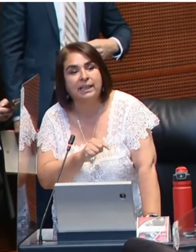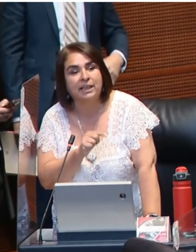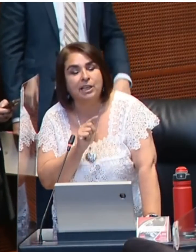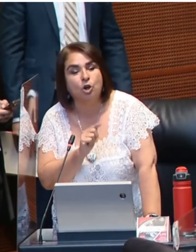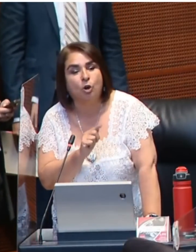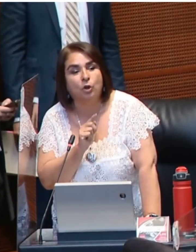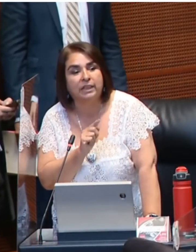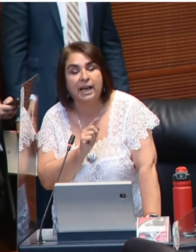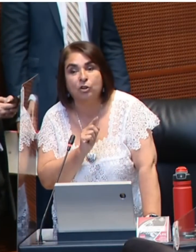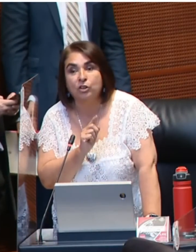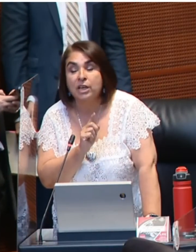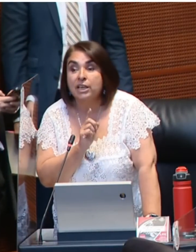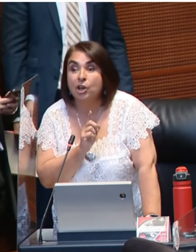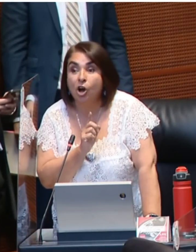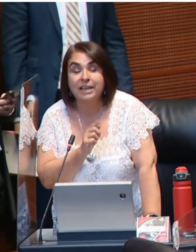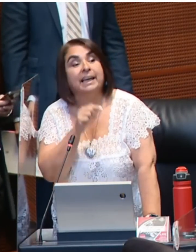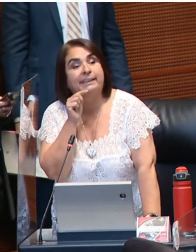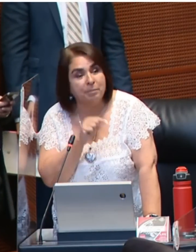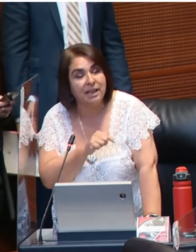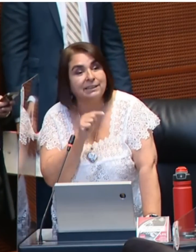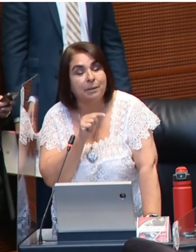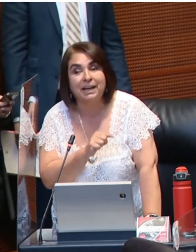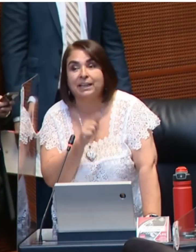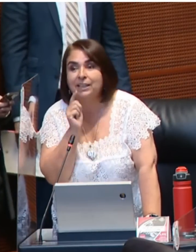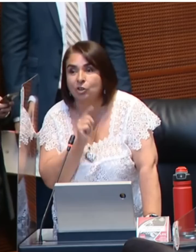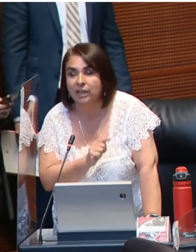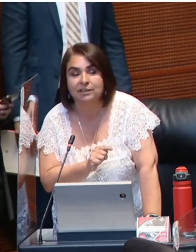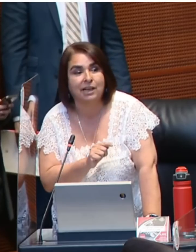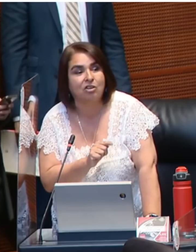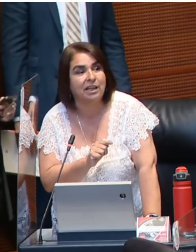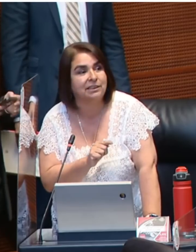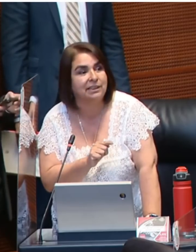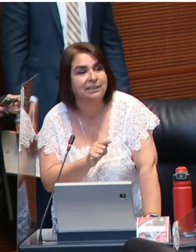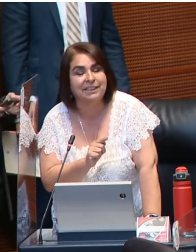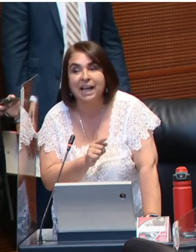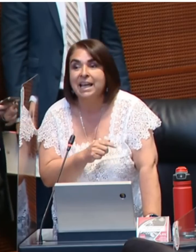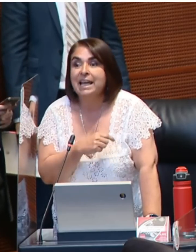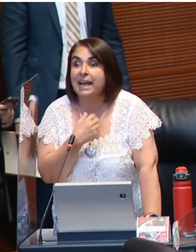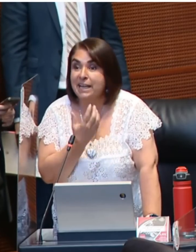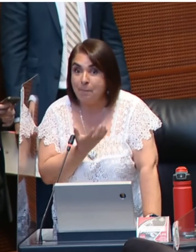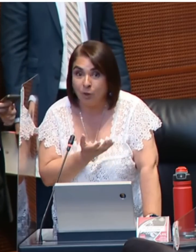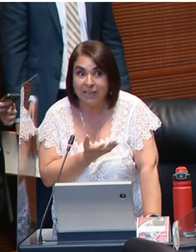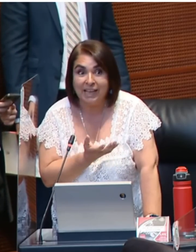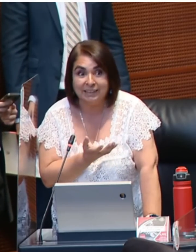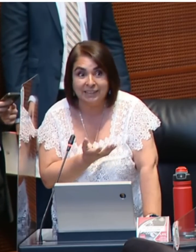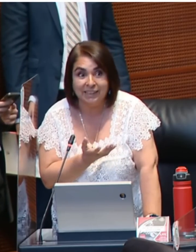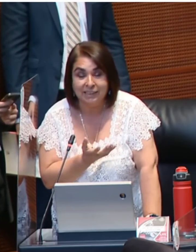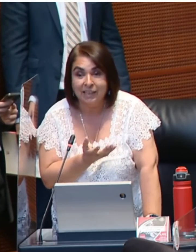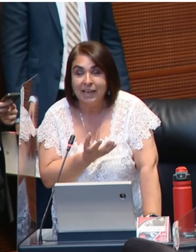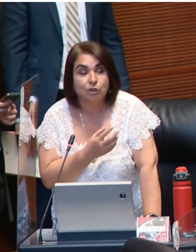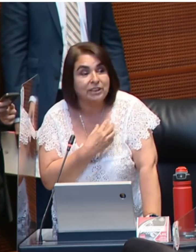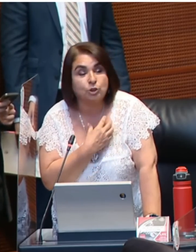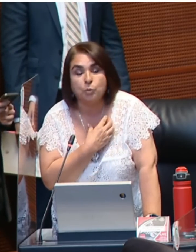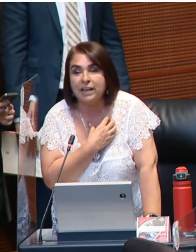aquí y no votaron y hoy que también estaban aquí y no registraron asistencia, querían votar así,